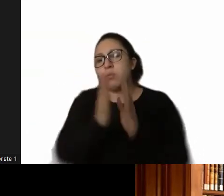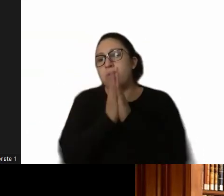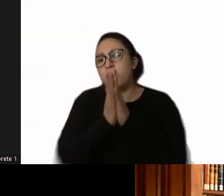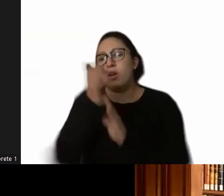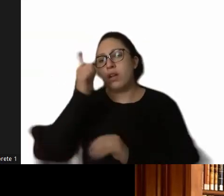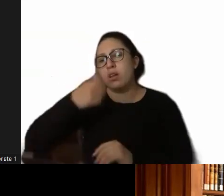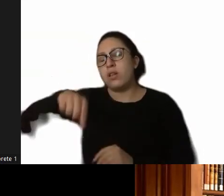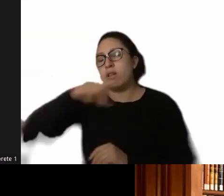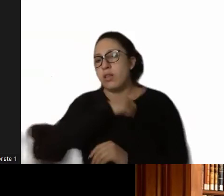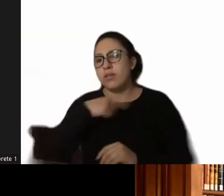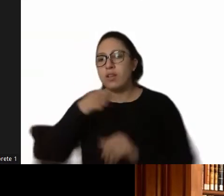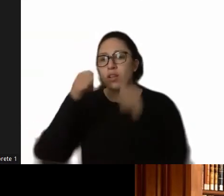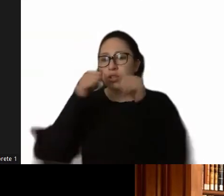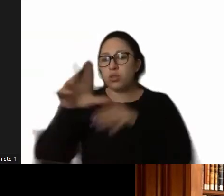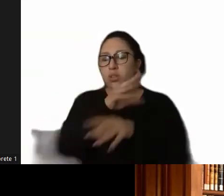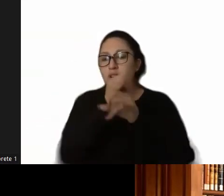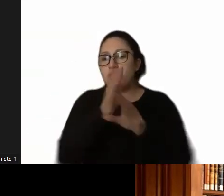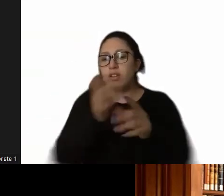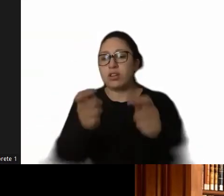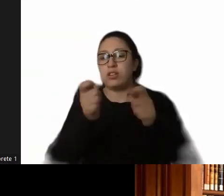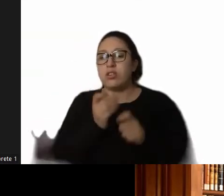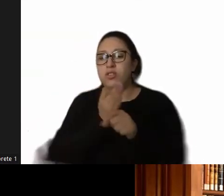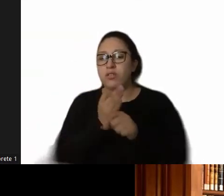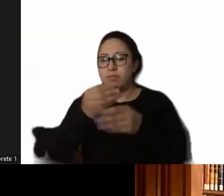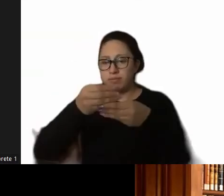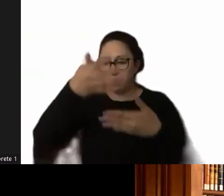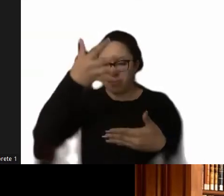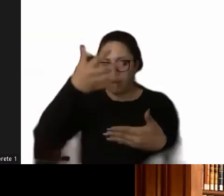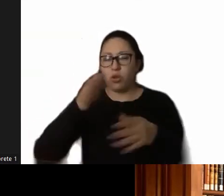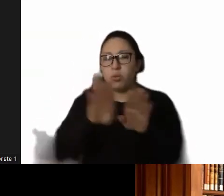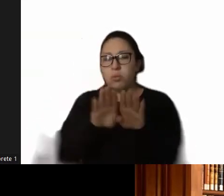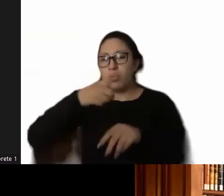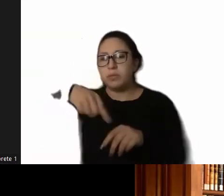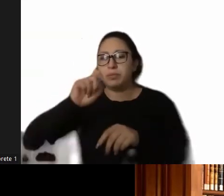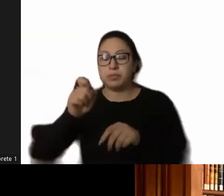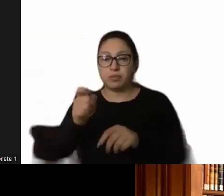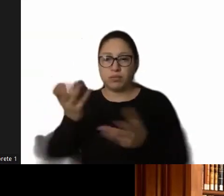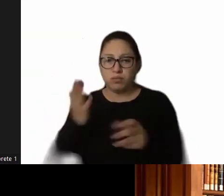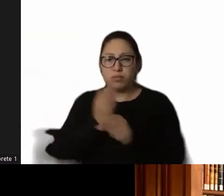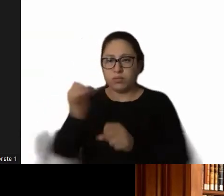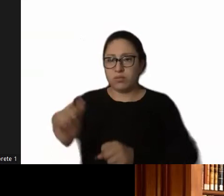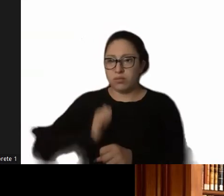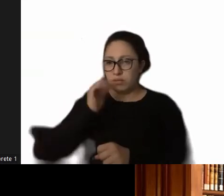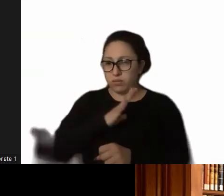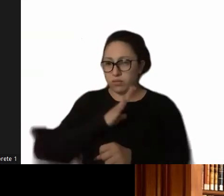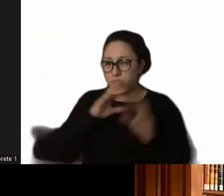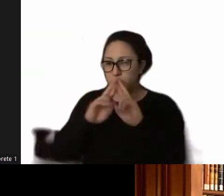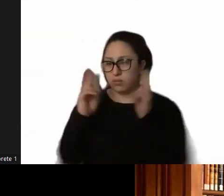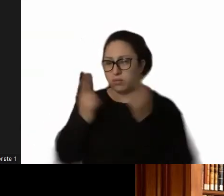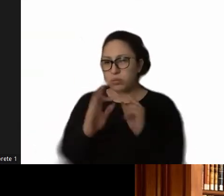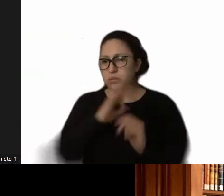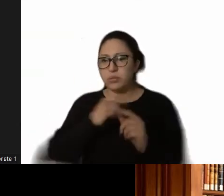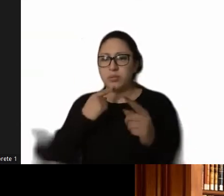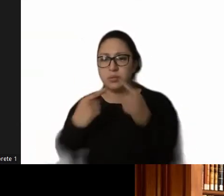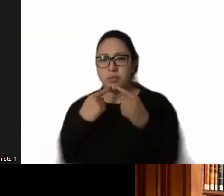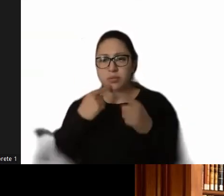nos están presentando, en lo que estamos aprobando. Este es el momento para la discusión del fondo del tema y me parece